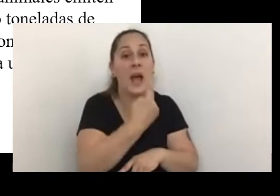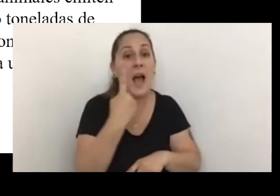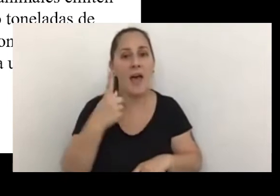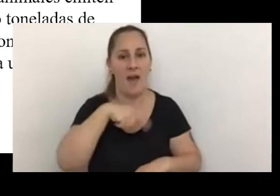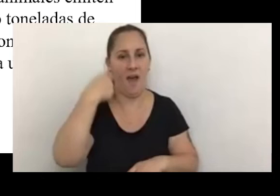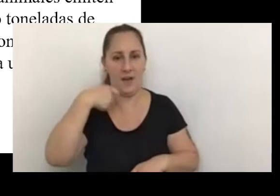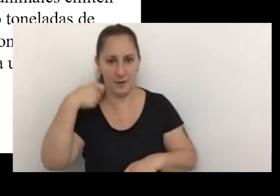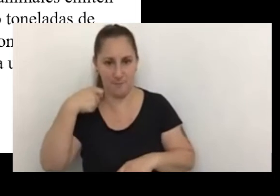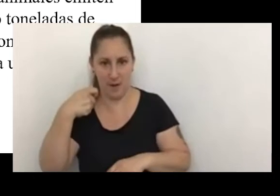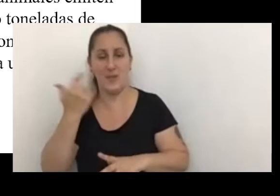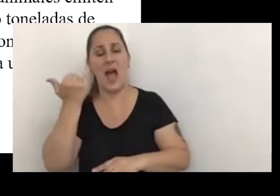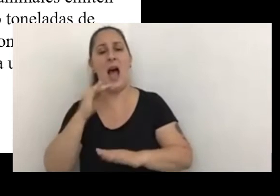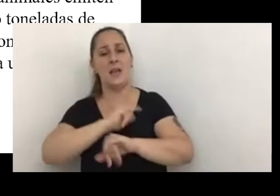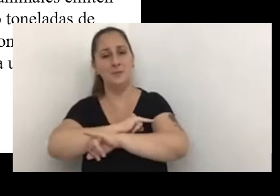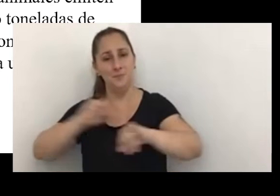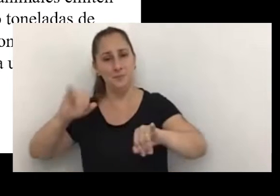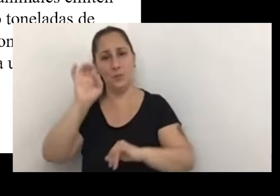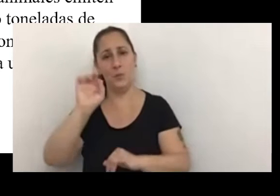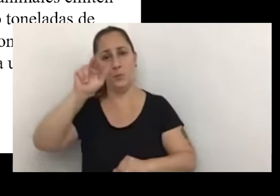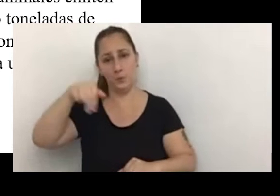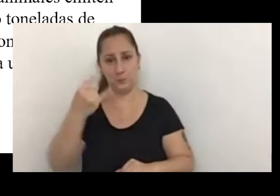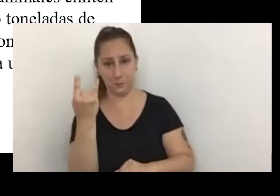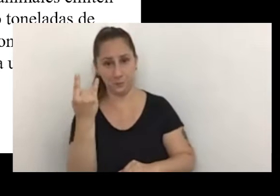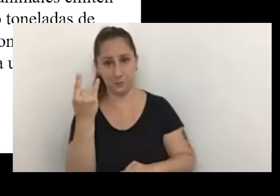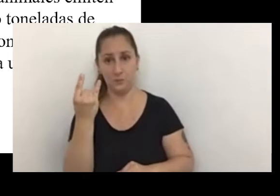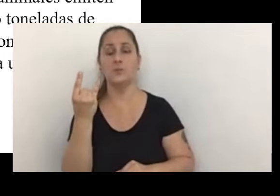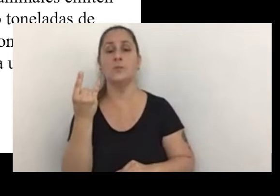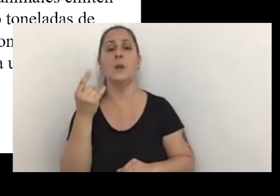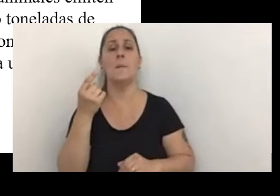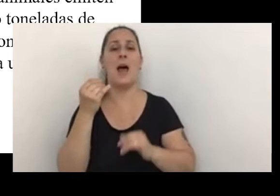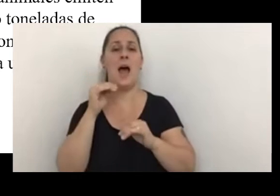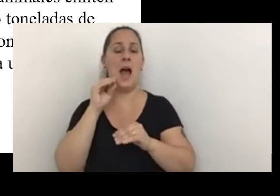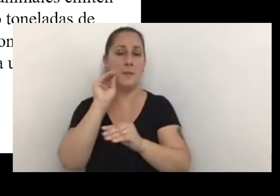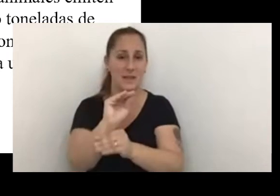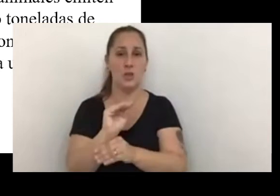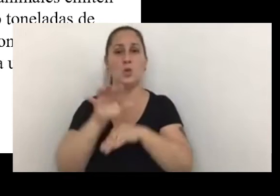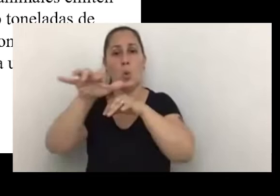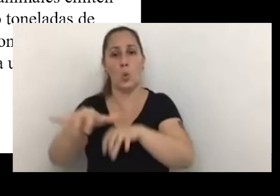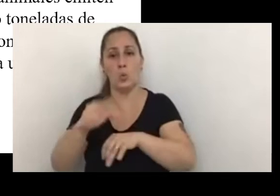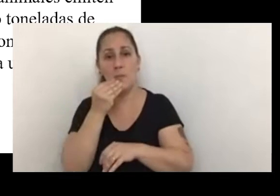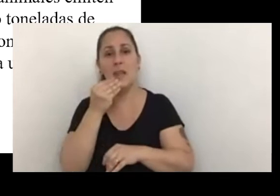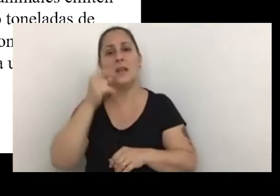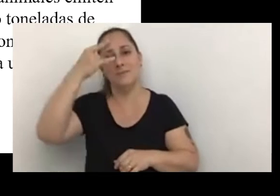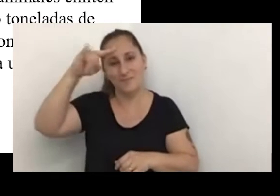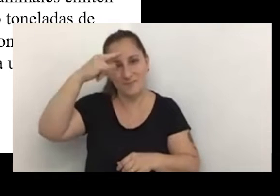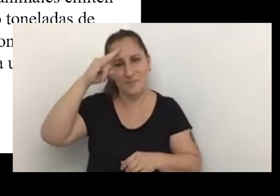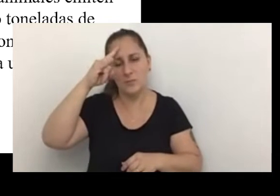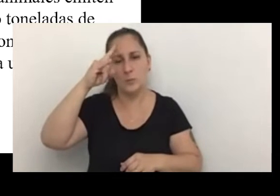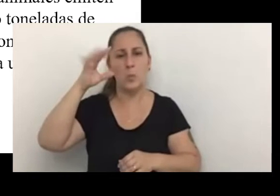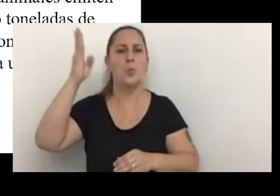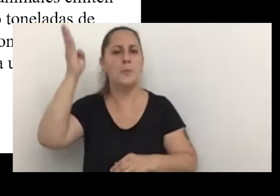un informe de Naciones Unidas para la Alimentación y la Agricultura. El ganado emite un porcentaje muy